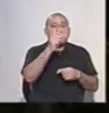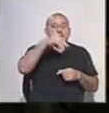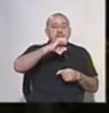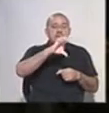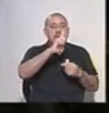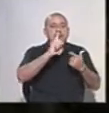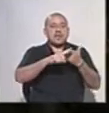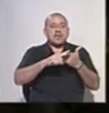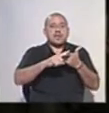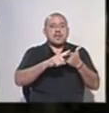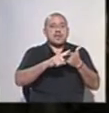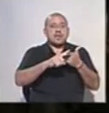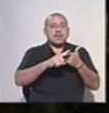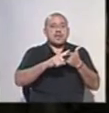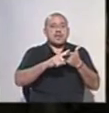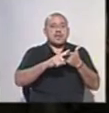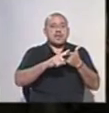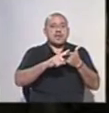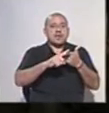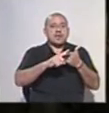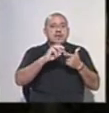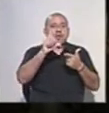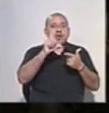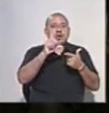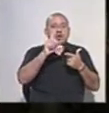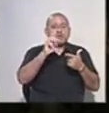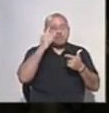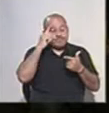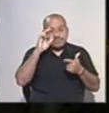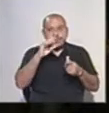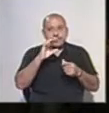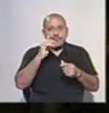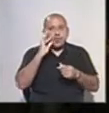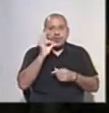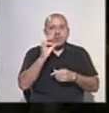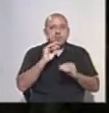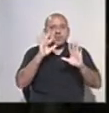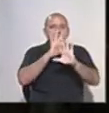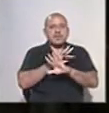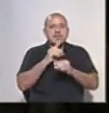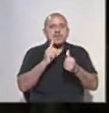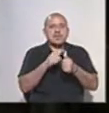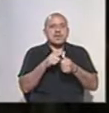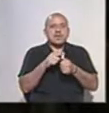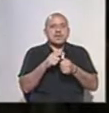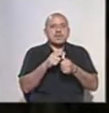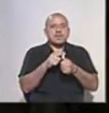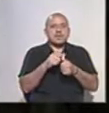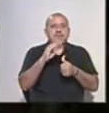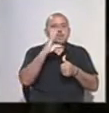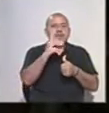Modernel, perdón, se me hizo una cosa ahí. ¿Con Huber, no? Sí, no, con Daniel